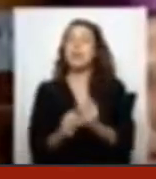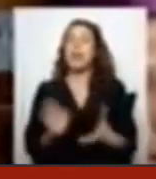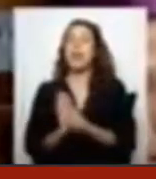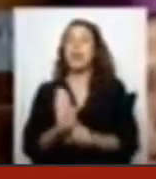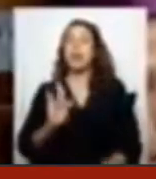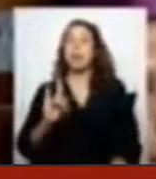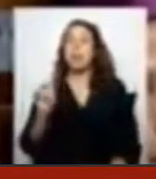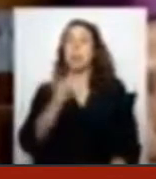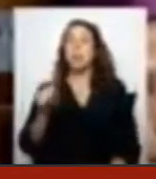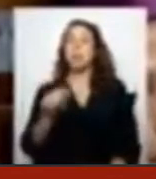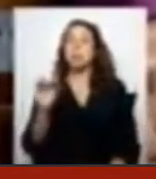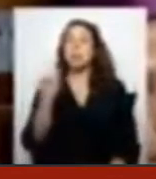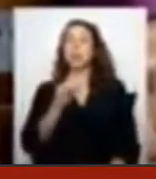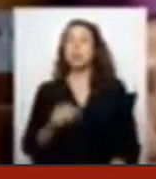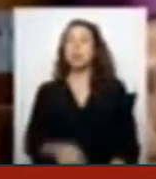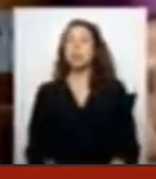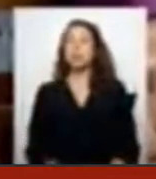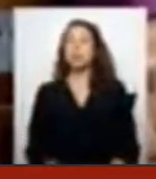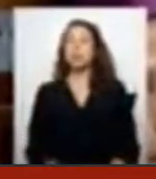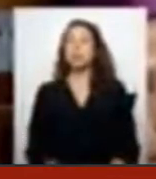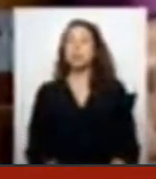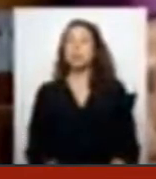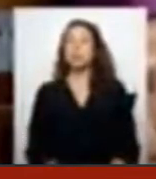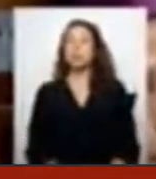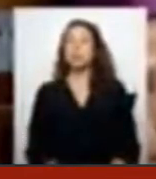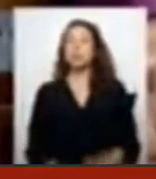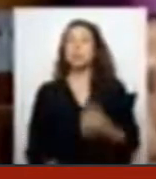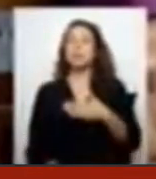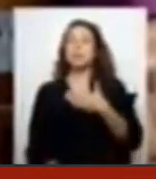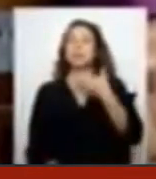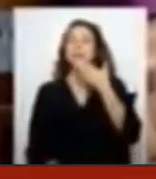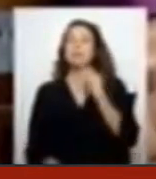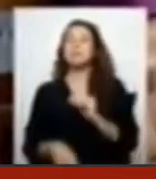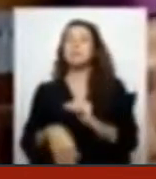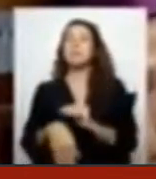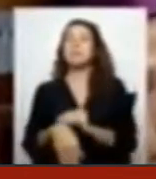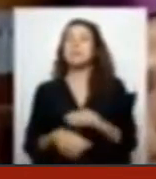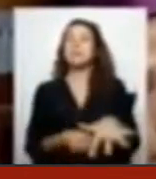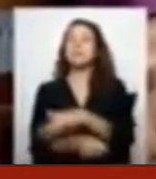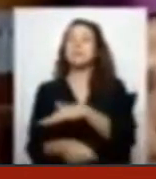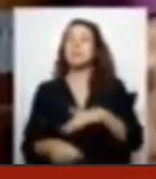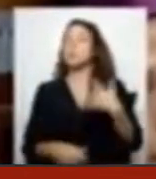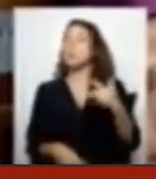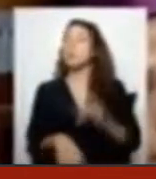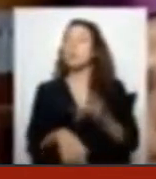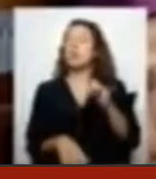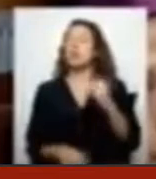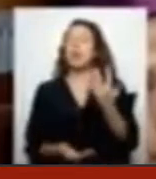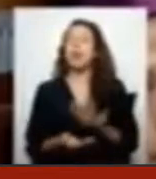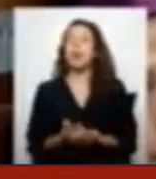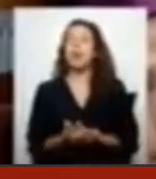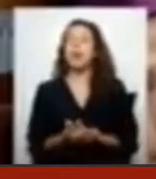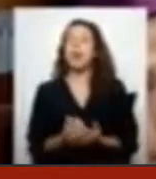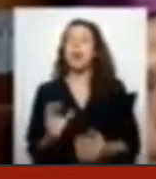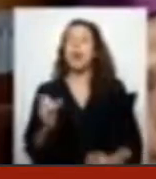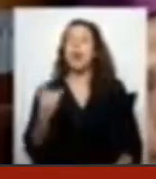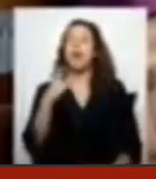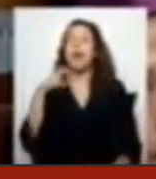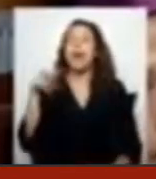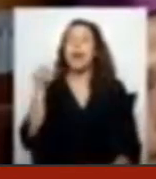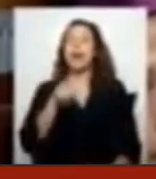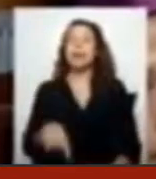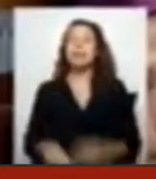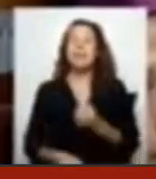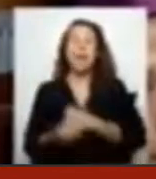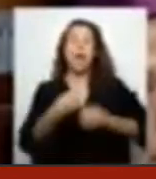Prosigo a iniciar mi intervención para denunciar una situación grave que está ocurriendo en Cauquenes. Hace muchos años, o